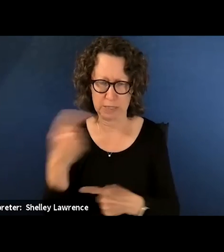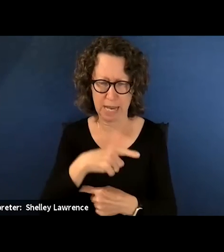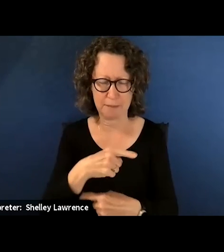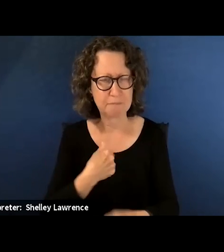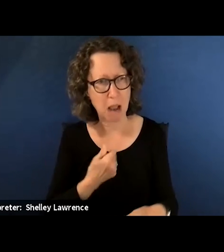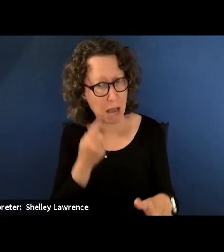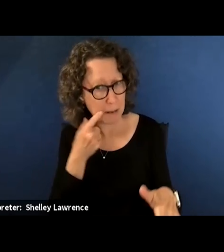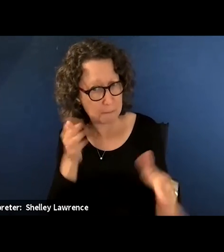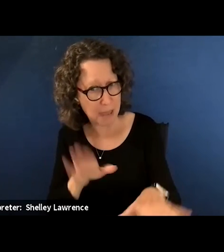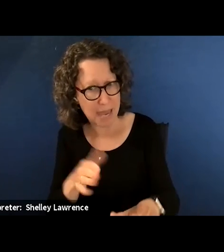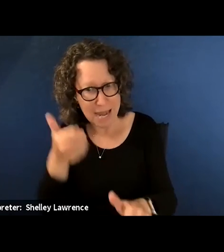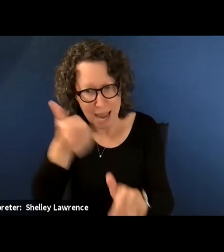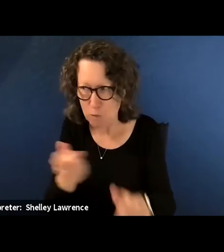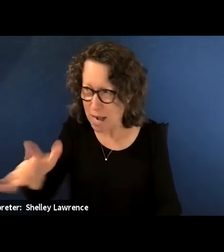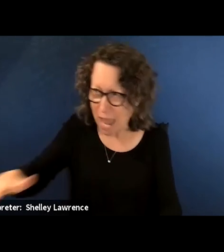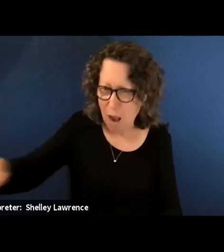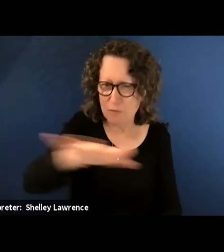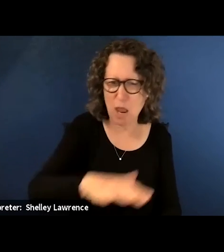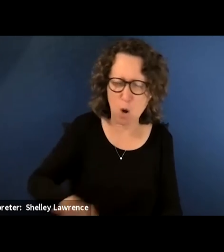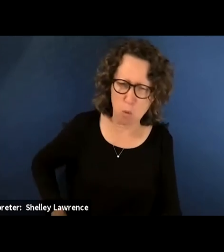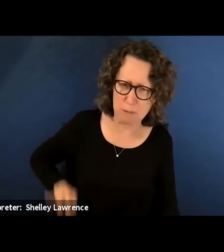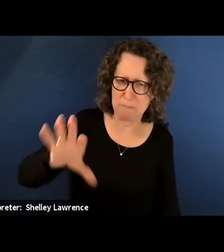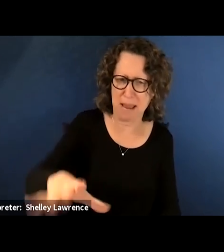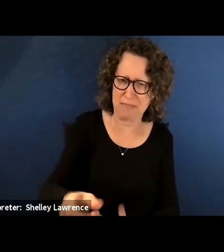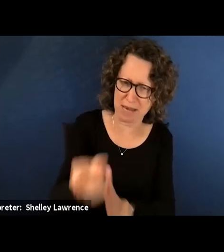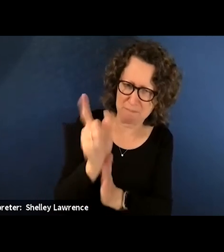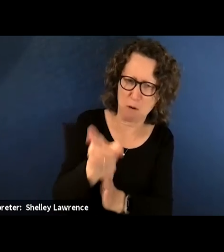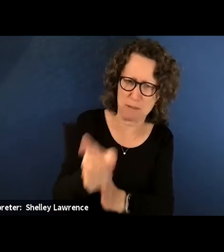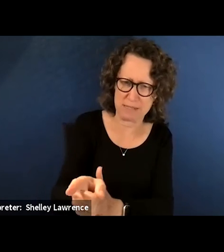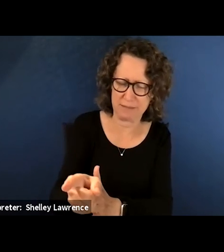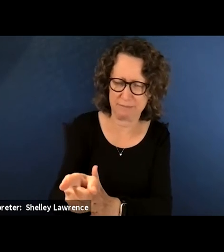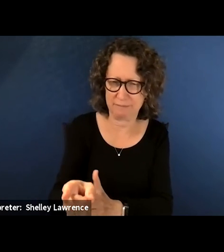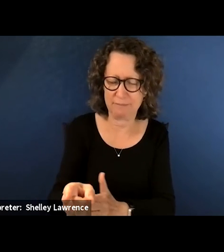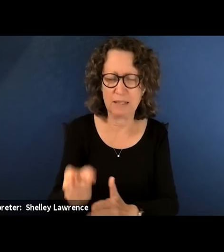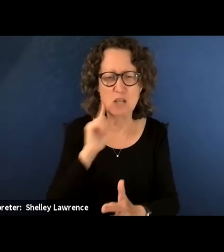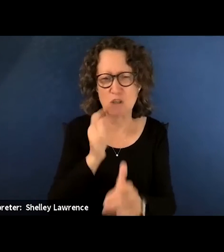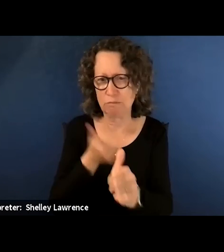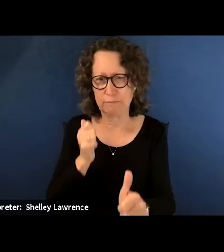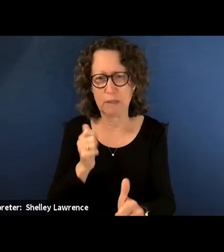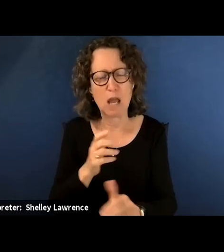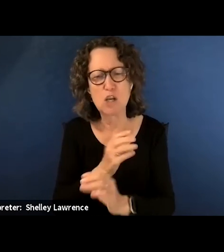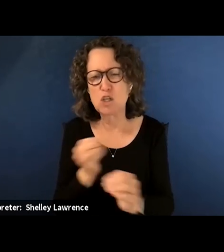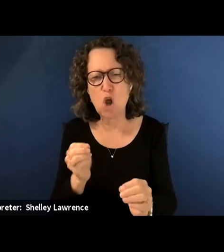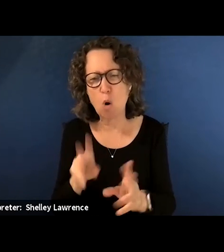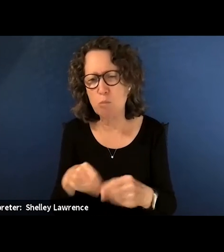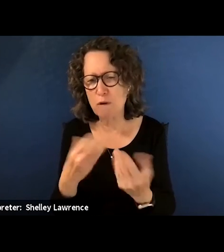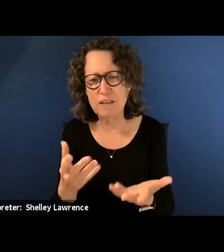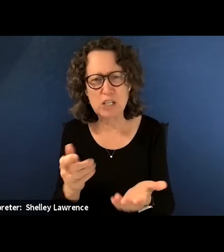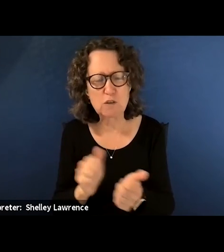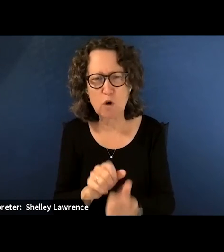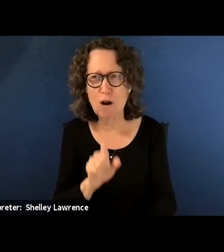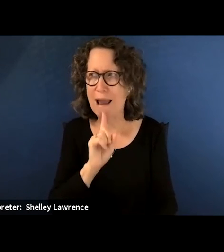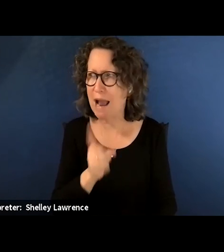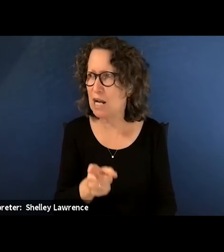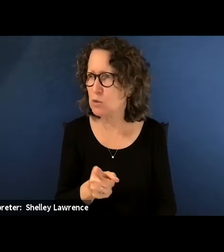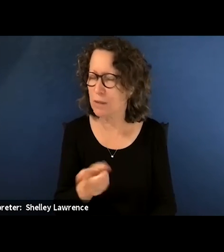unos $150 el día de hoy. Y creo que todo mundo pagaría esto en